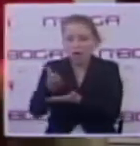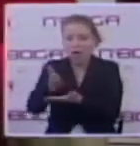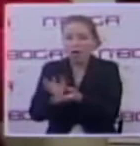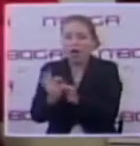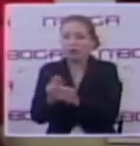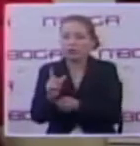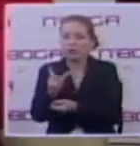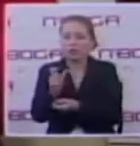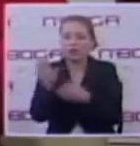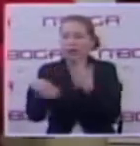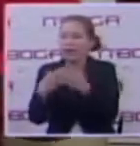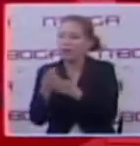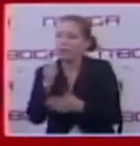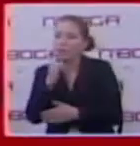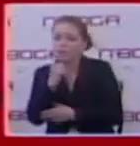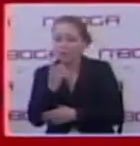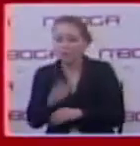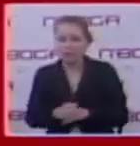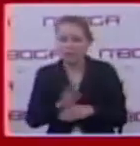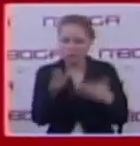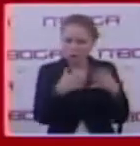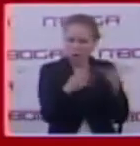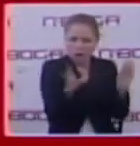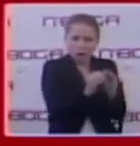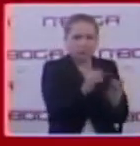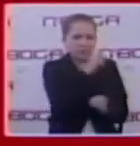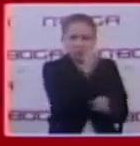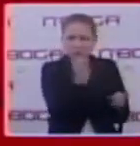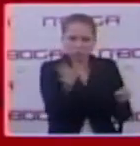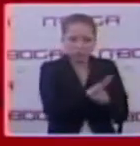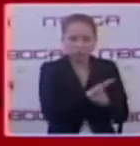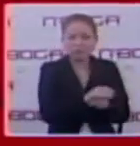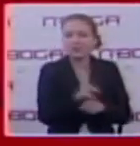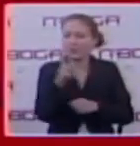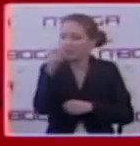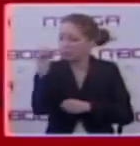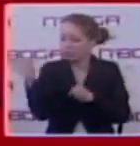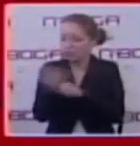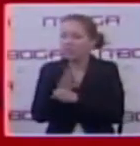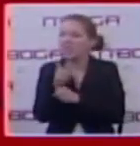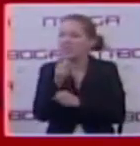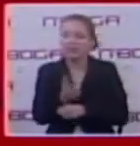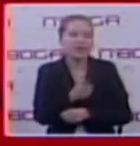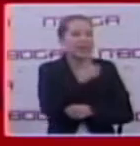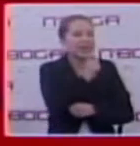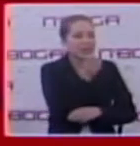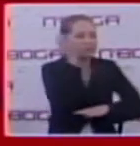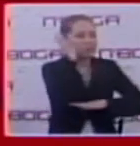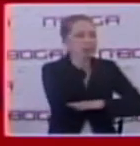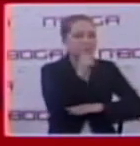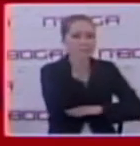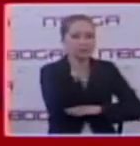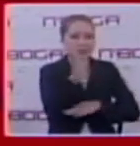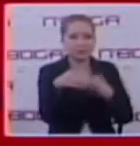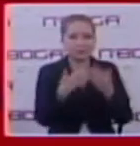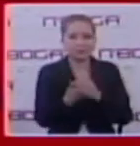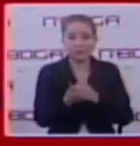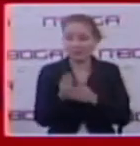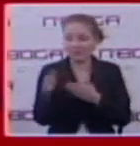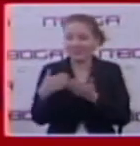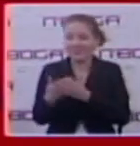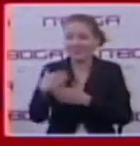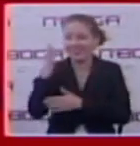el chocolate hasta el bombón. Es decir, es bastante completo, Jaime. 100%. ¿Y quiénes impartirán esos temas? Ya, toda nuestra plantilla de